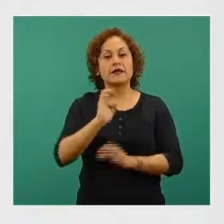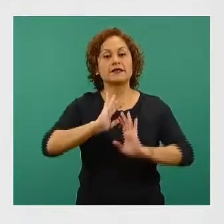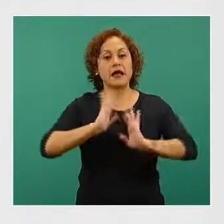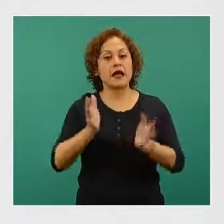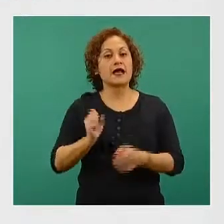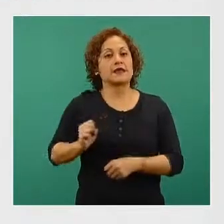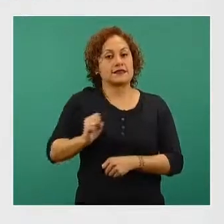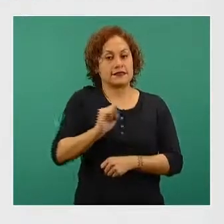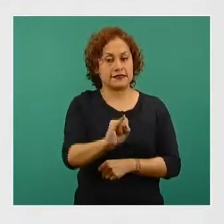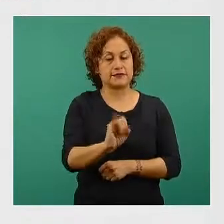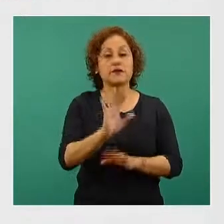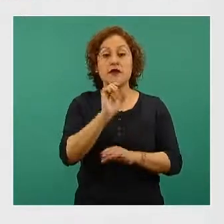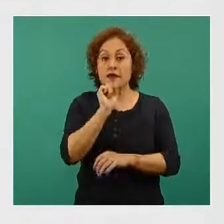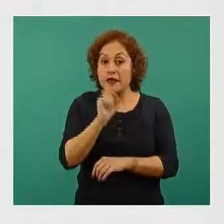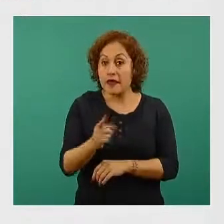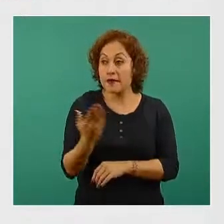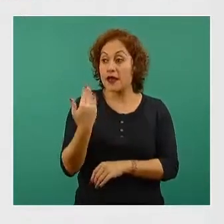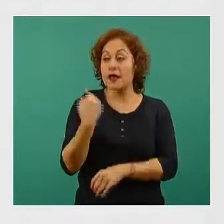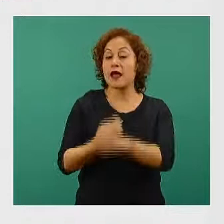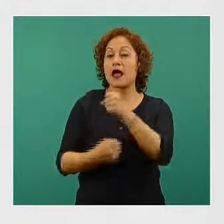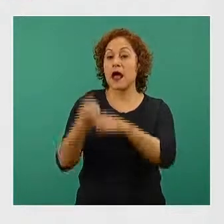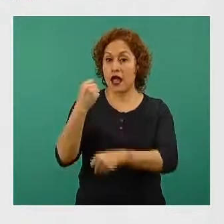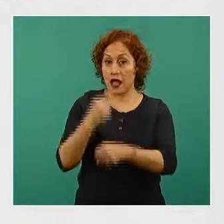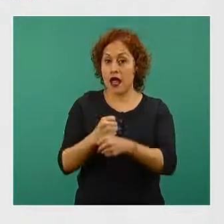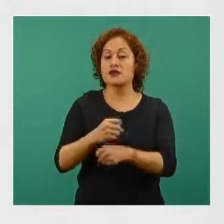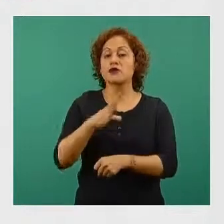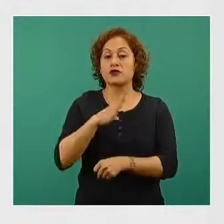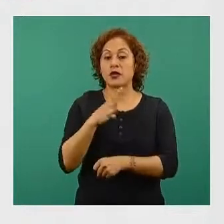del año pasado, la prueba